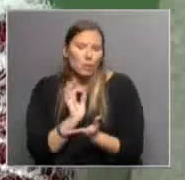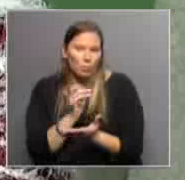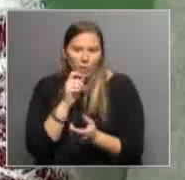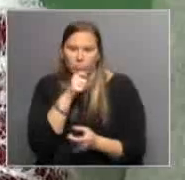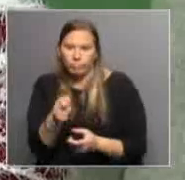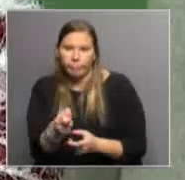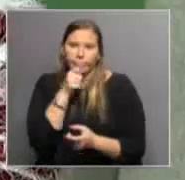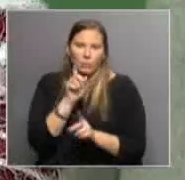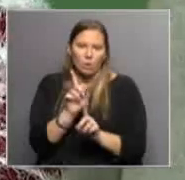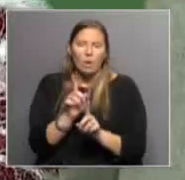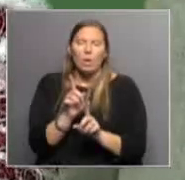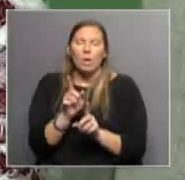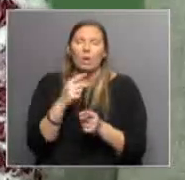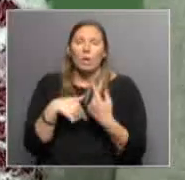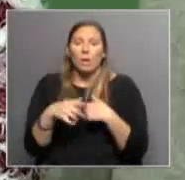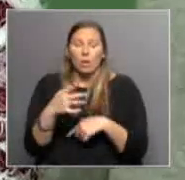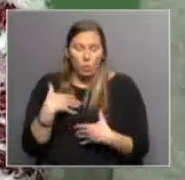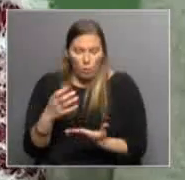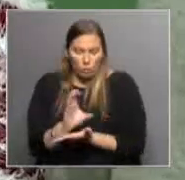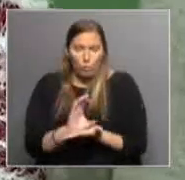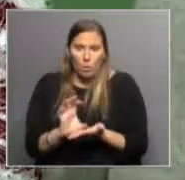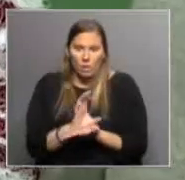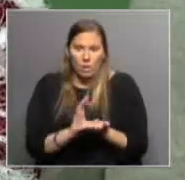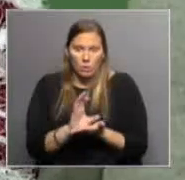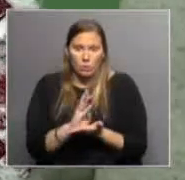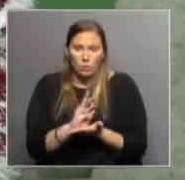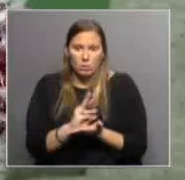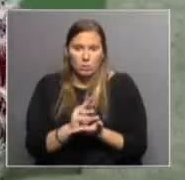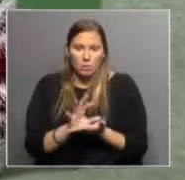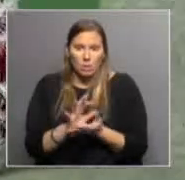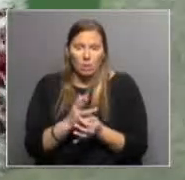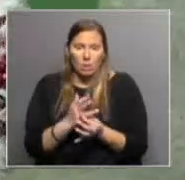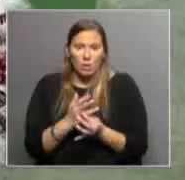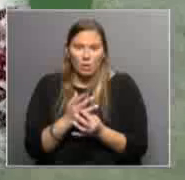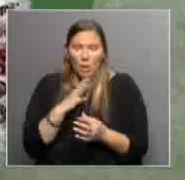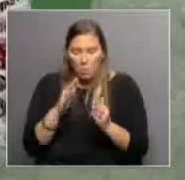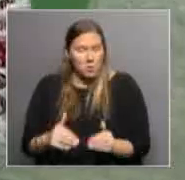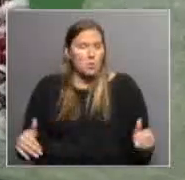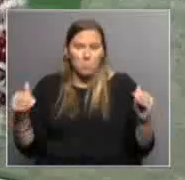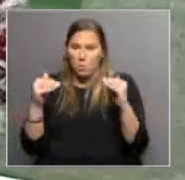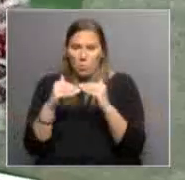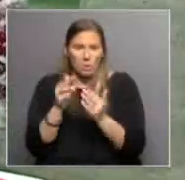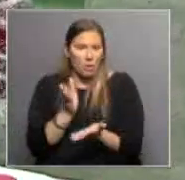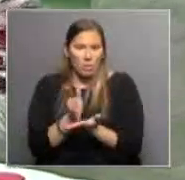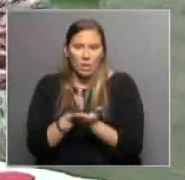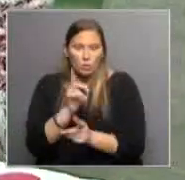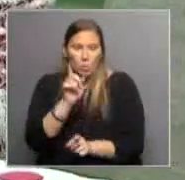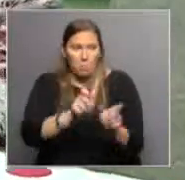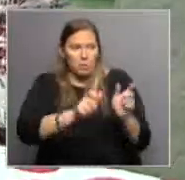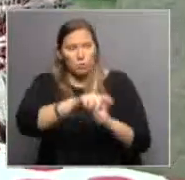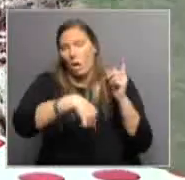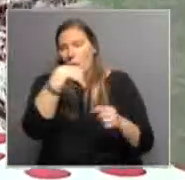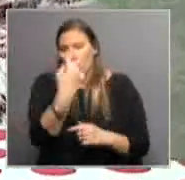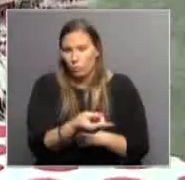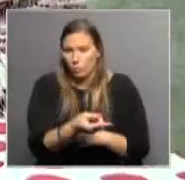Que nos permite ubicarnos como ciudadanos y donde tenemos los mismos derechos que el resto de la ciudadanía, y por